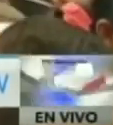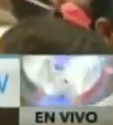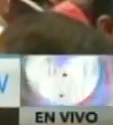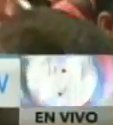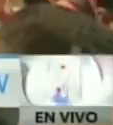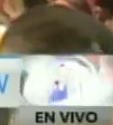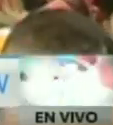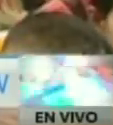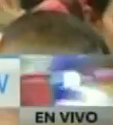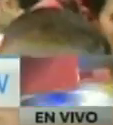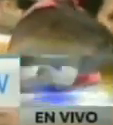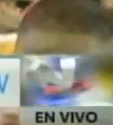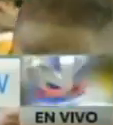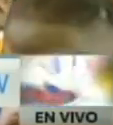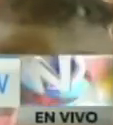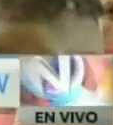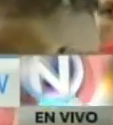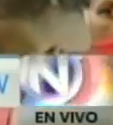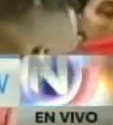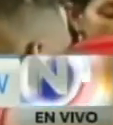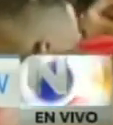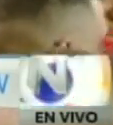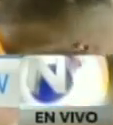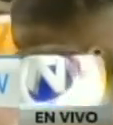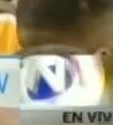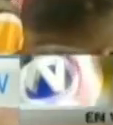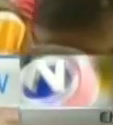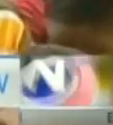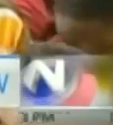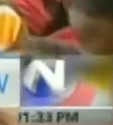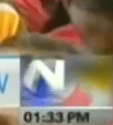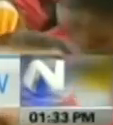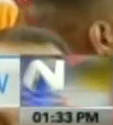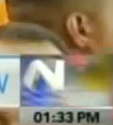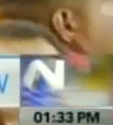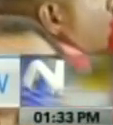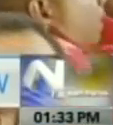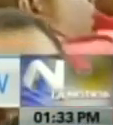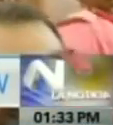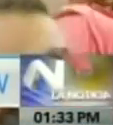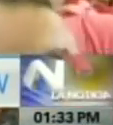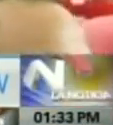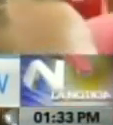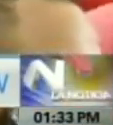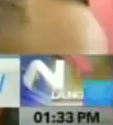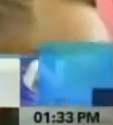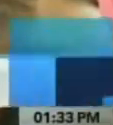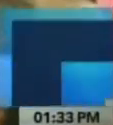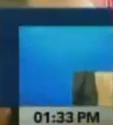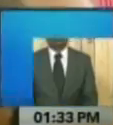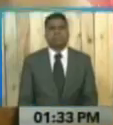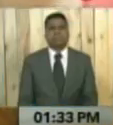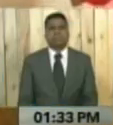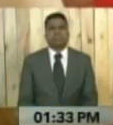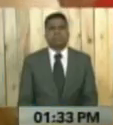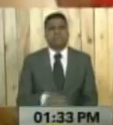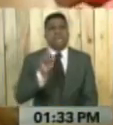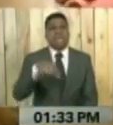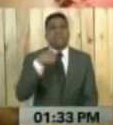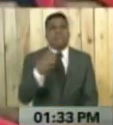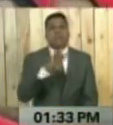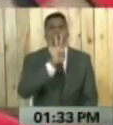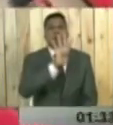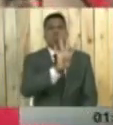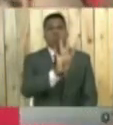lo hicimos. Después, el 4 de febrero, el Pollo estaba en mi equipo de